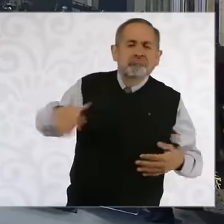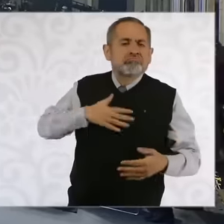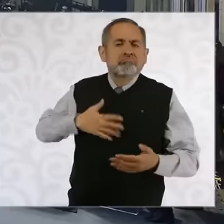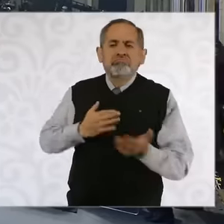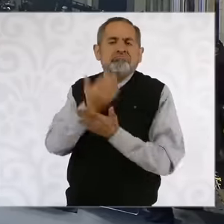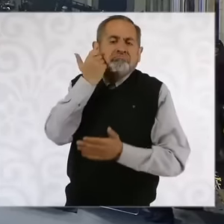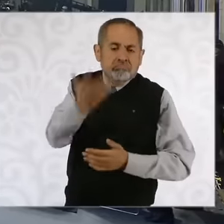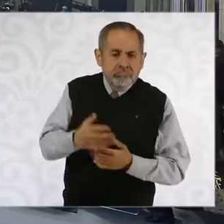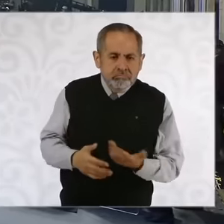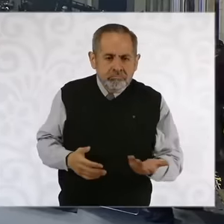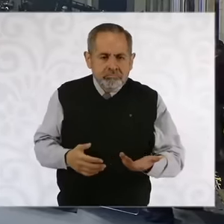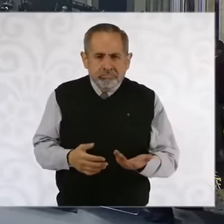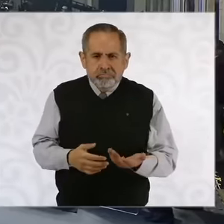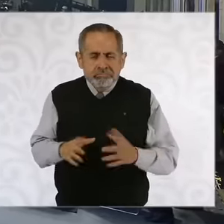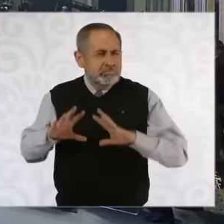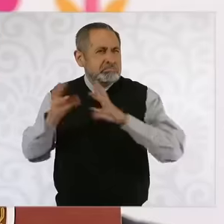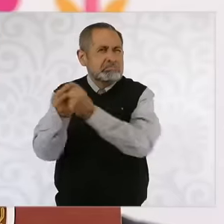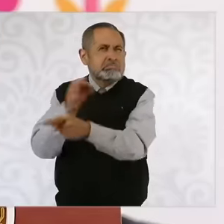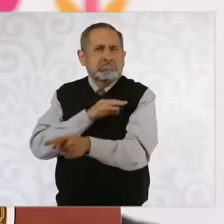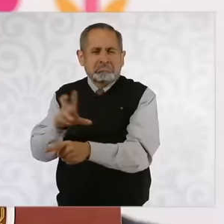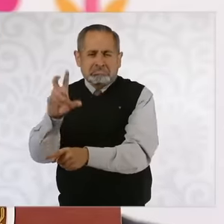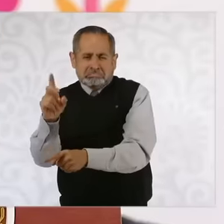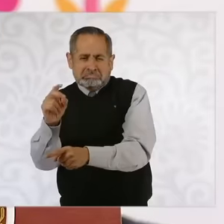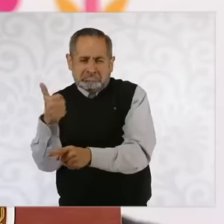por ahí de 36 millones.